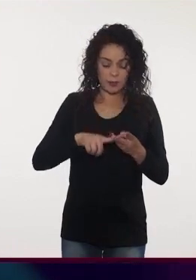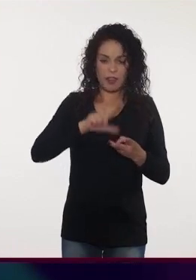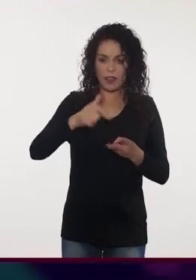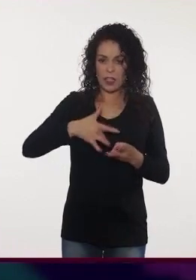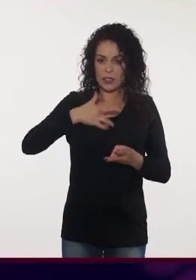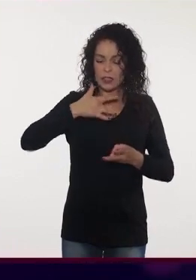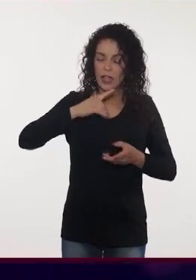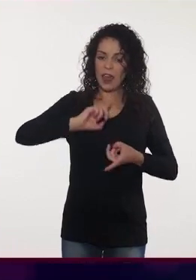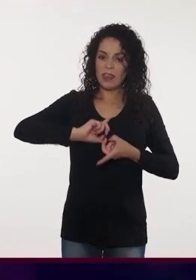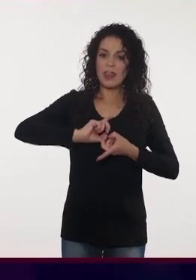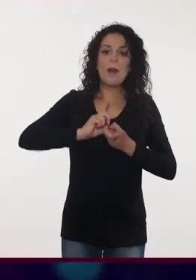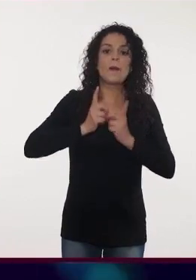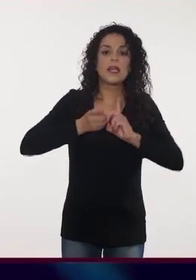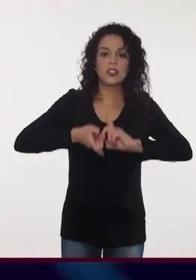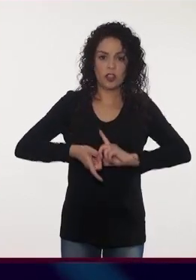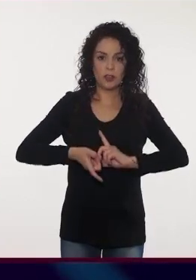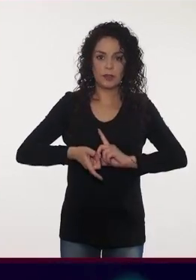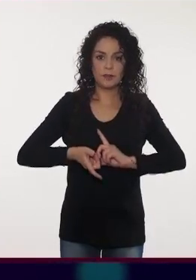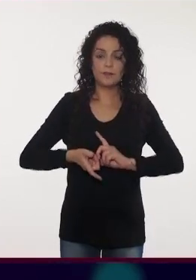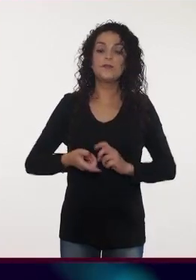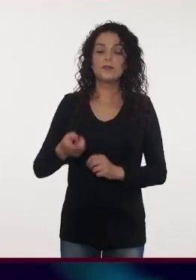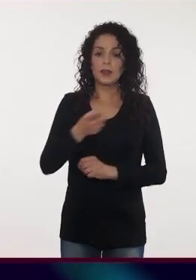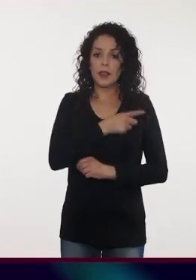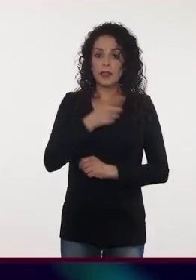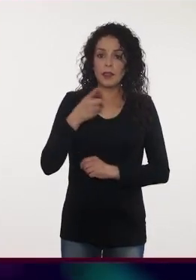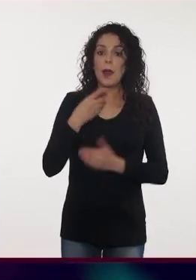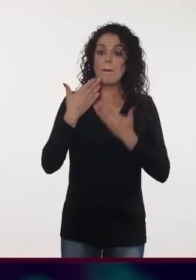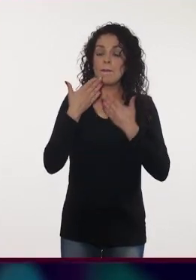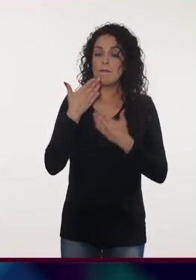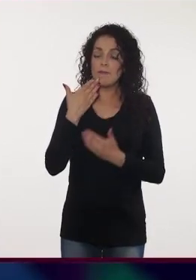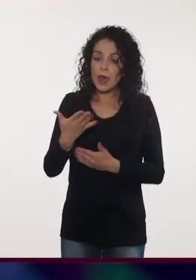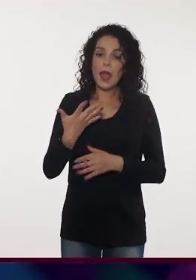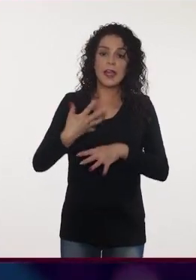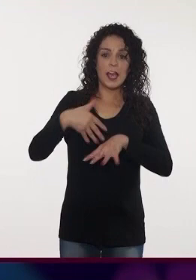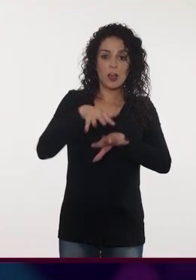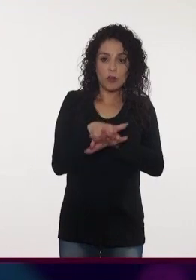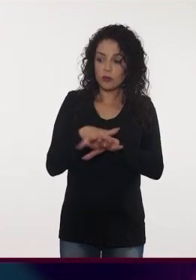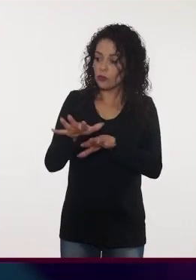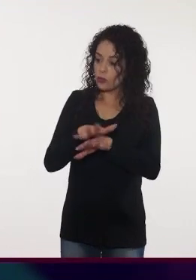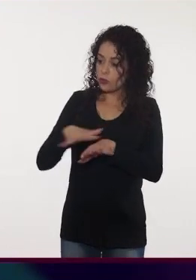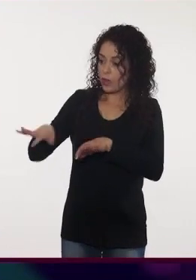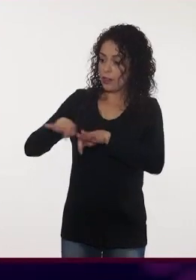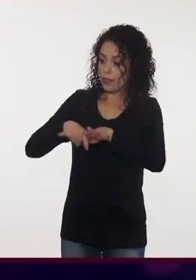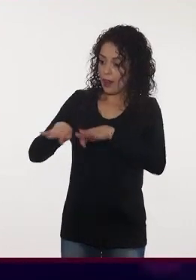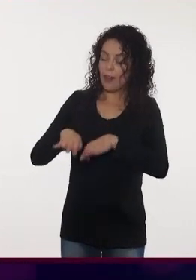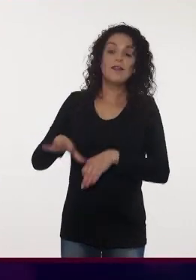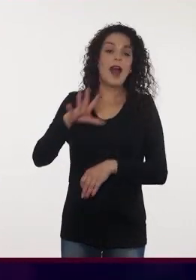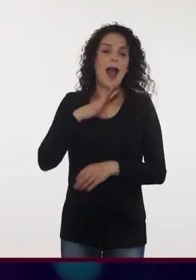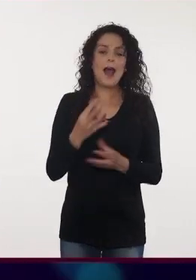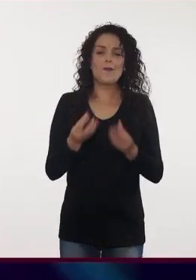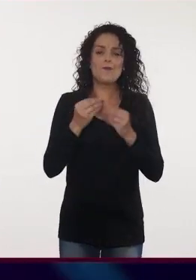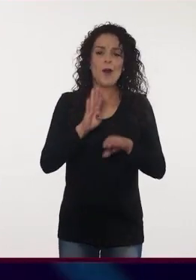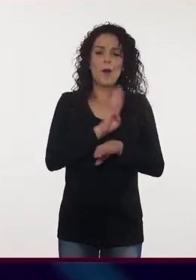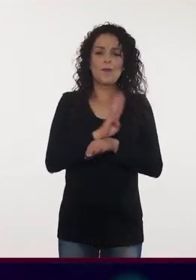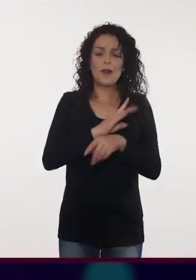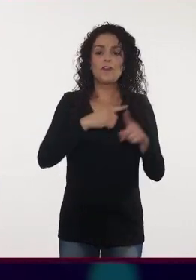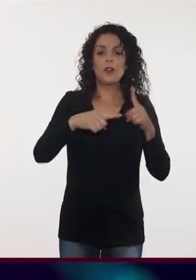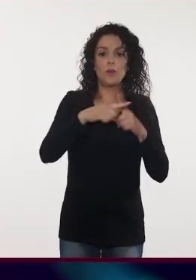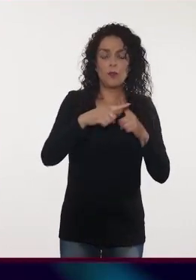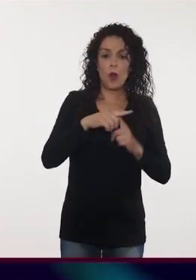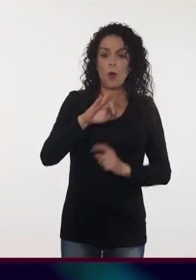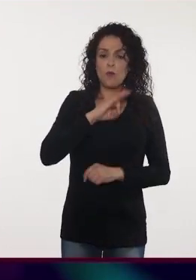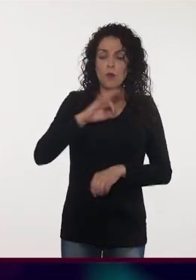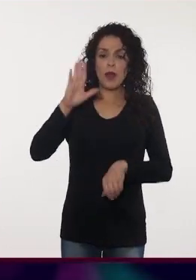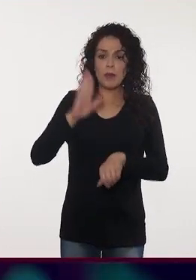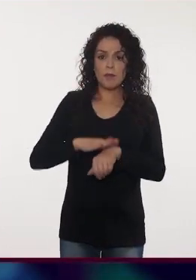Una organización que promueve un ambiente de trabajo de inclusión tiene muchos beneficios. Se aumenta la creatividad e